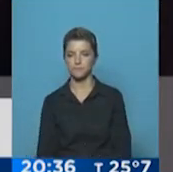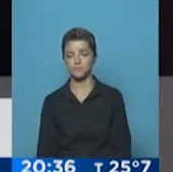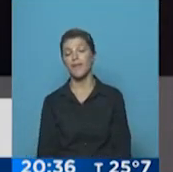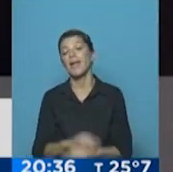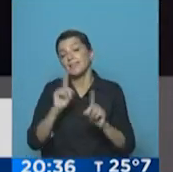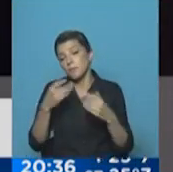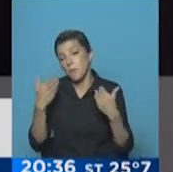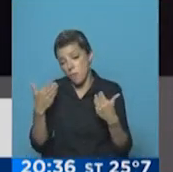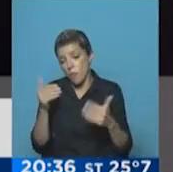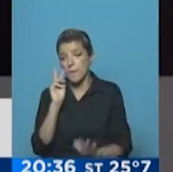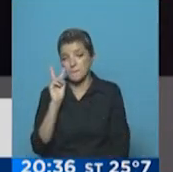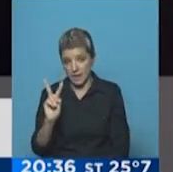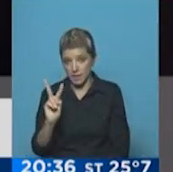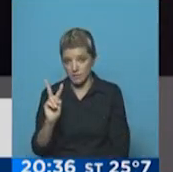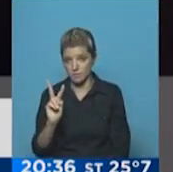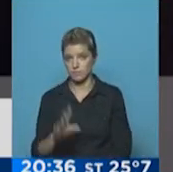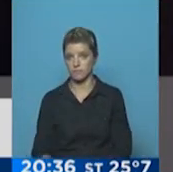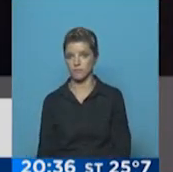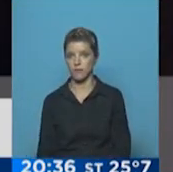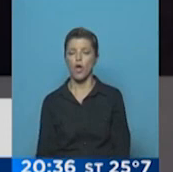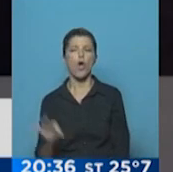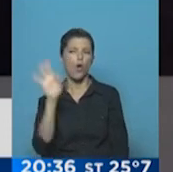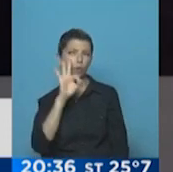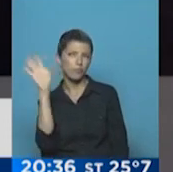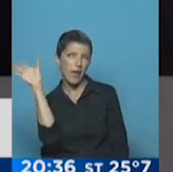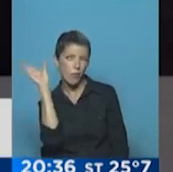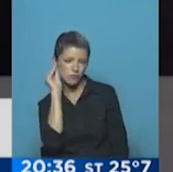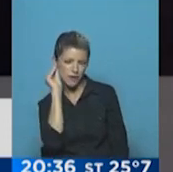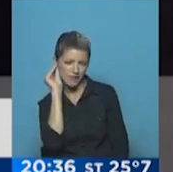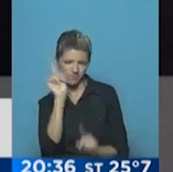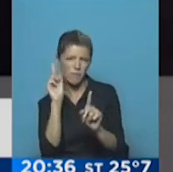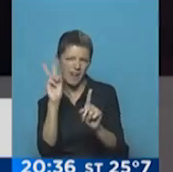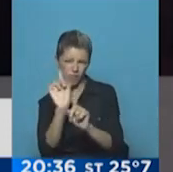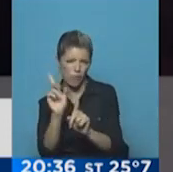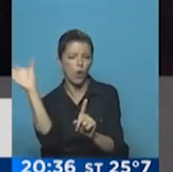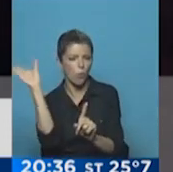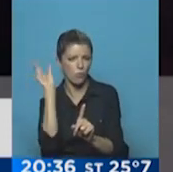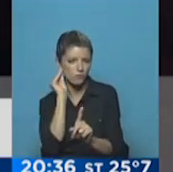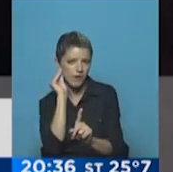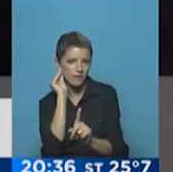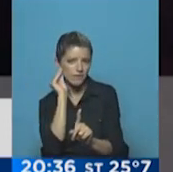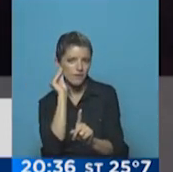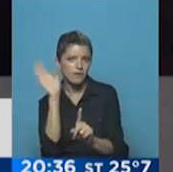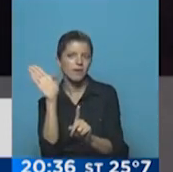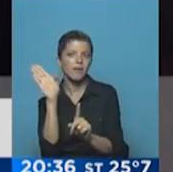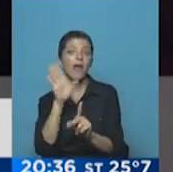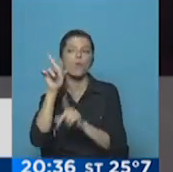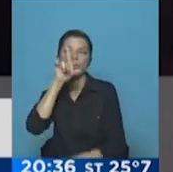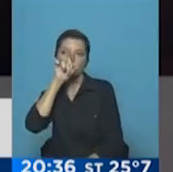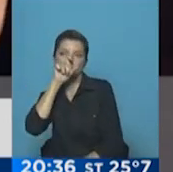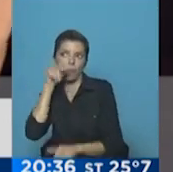También podemos mirar o escuchar por allí, más que mirar, el aleteo de los buitres.